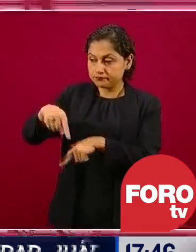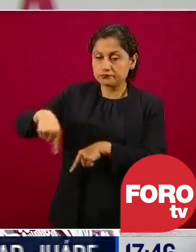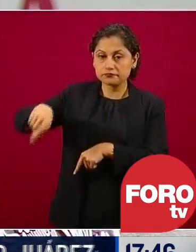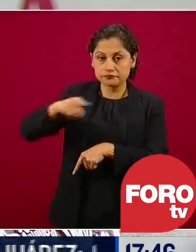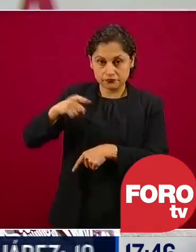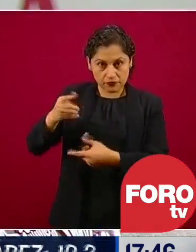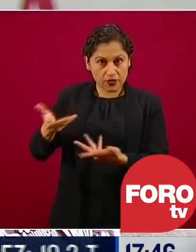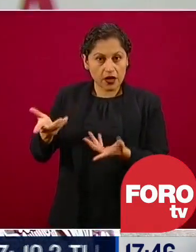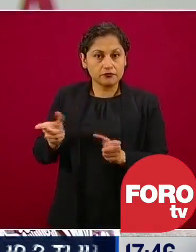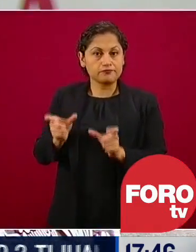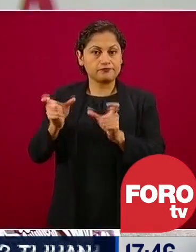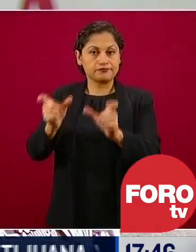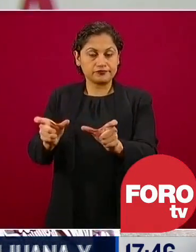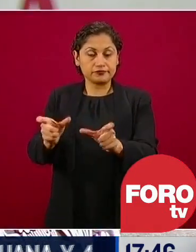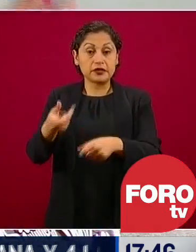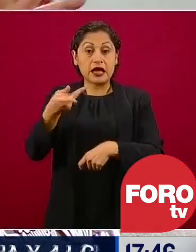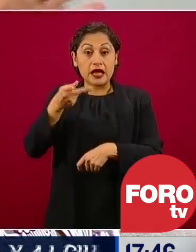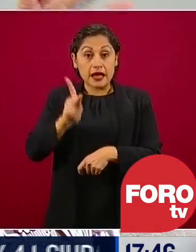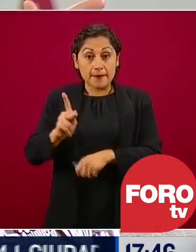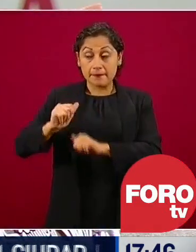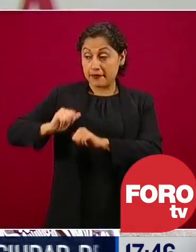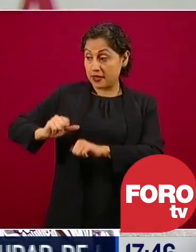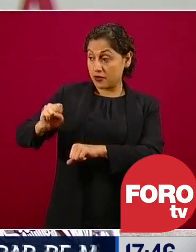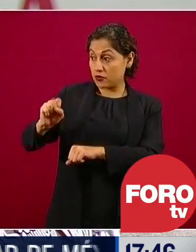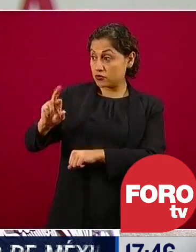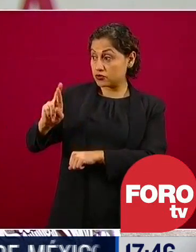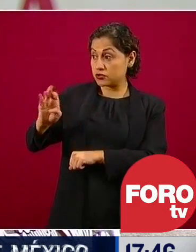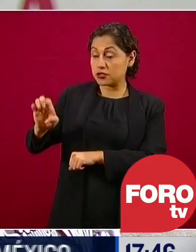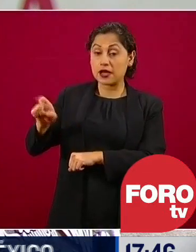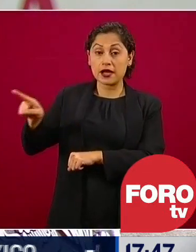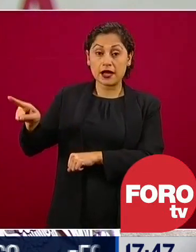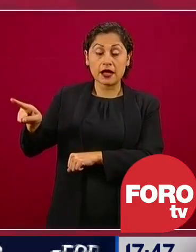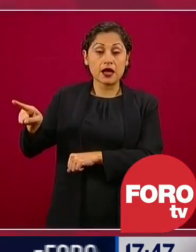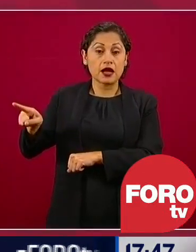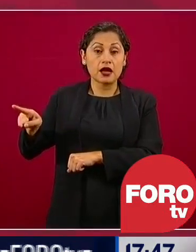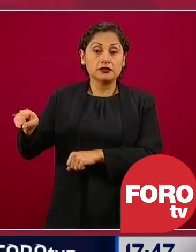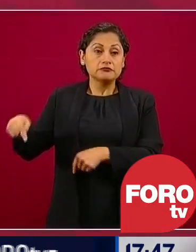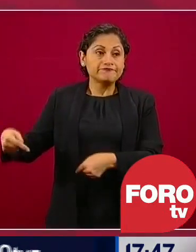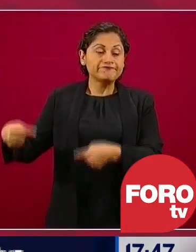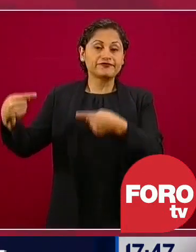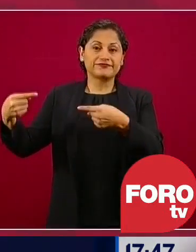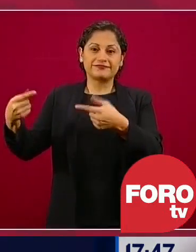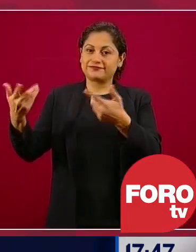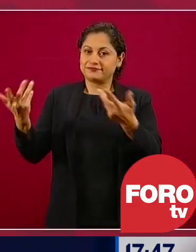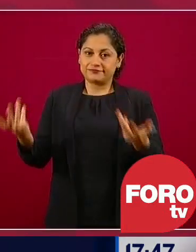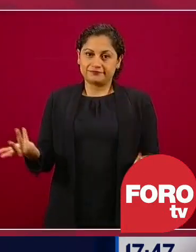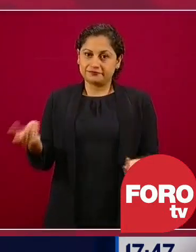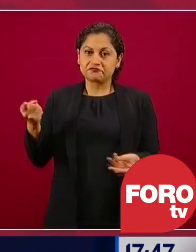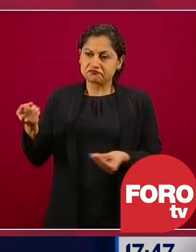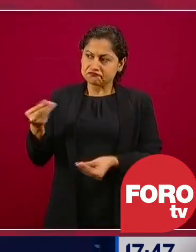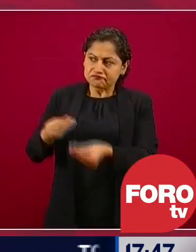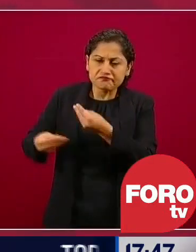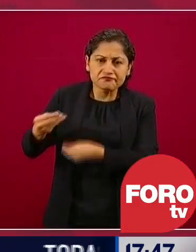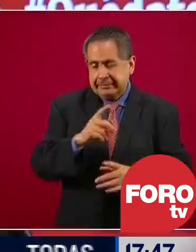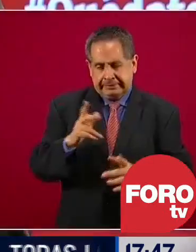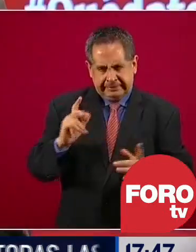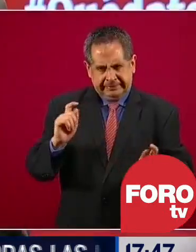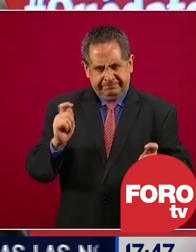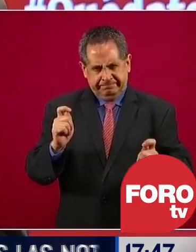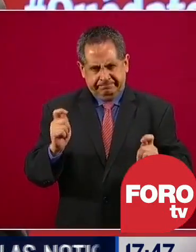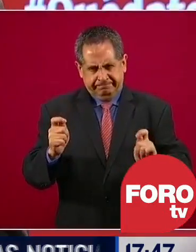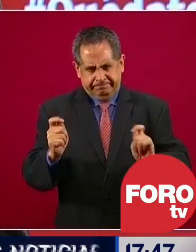esta discrepancia, ¿no? Entonces se va a resolver de una o de otra